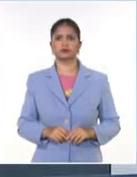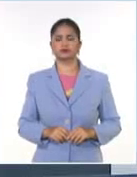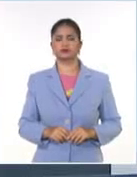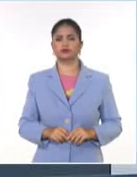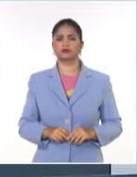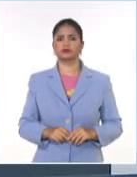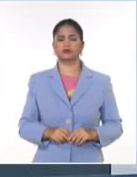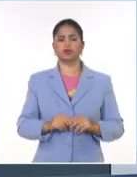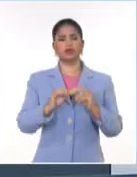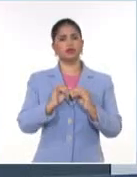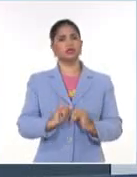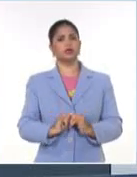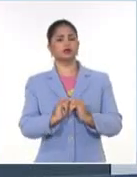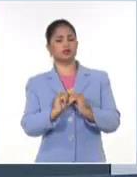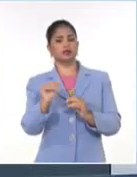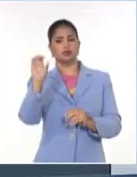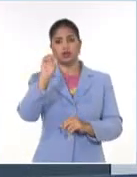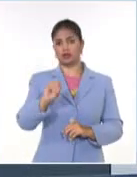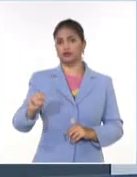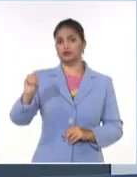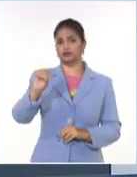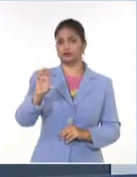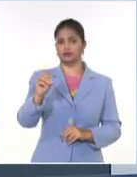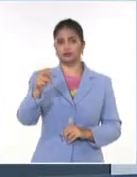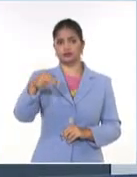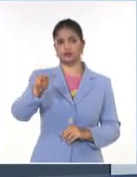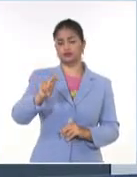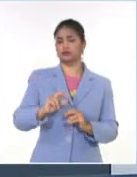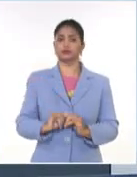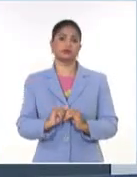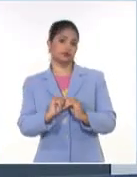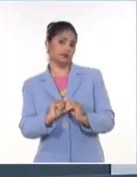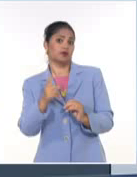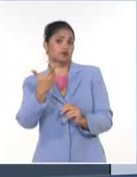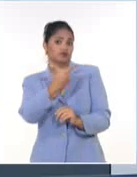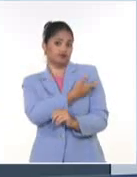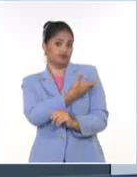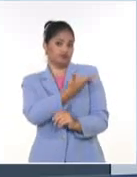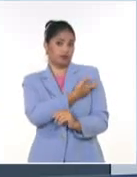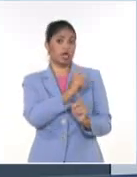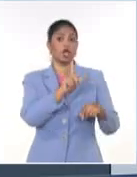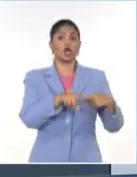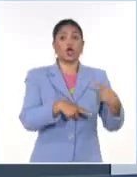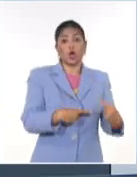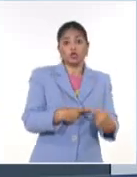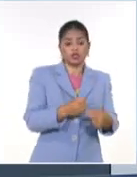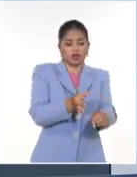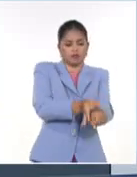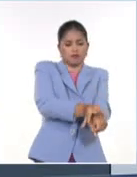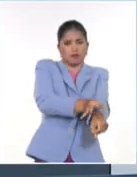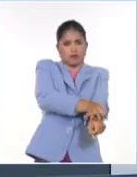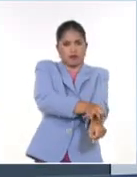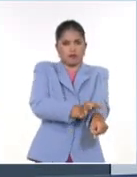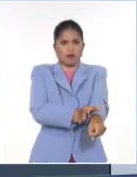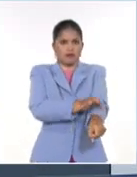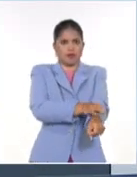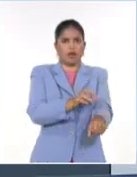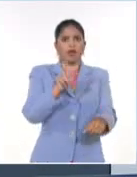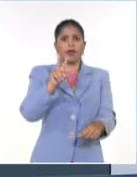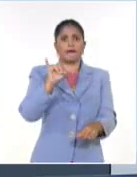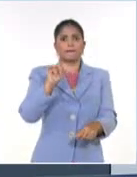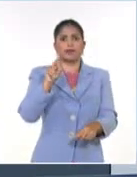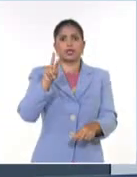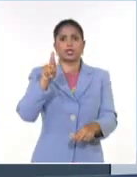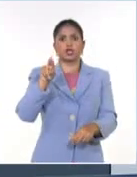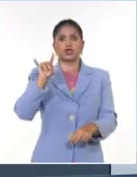La Organización de las Naciones Unidas anunció que las primeras vacunas contra la viruela símica, conocida como Mpox, llegaron hoy a la República Democrática